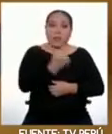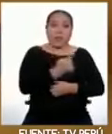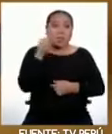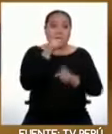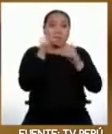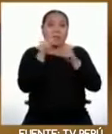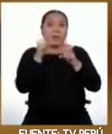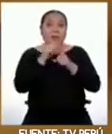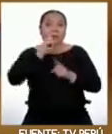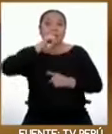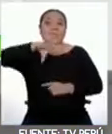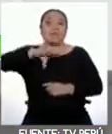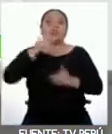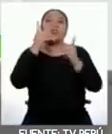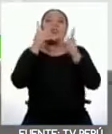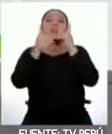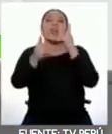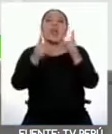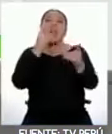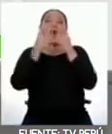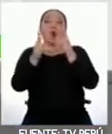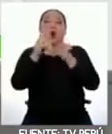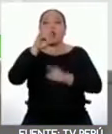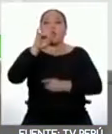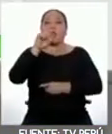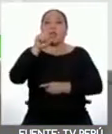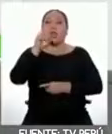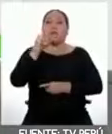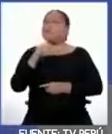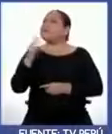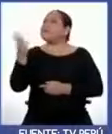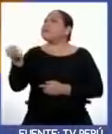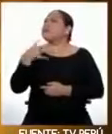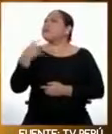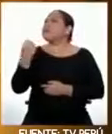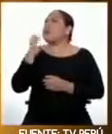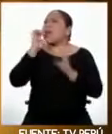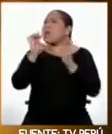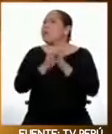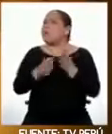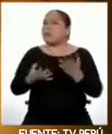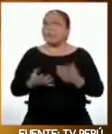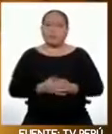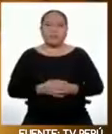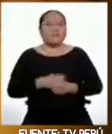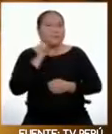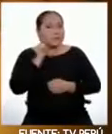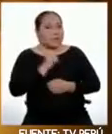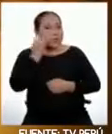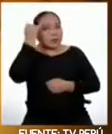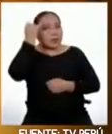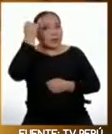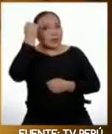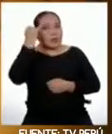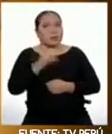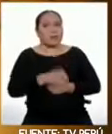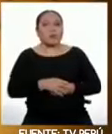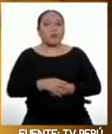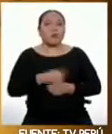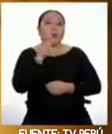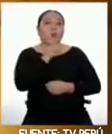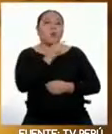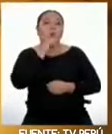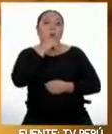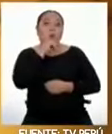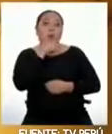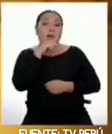las denominamos diálogo. Diálogo. ¿Podría darme algún ejemplo? Por supuesto, imaginemos a Carria, una